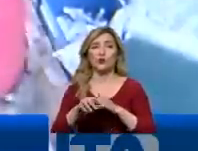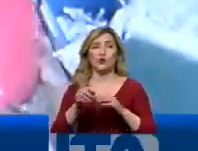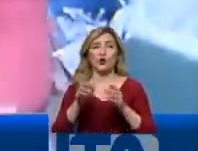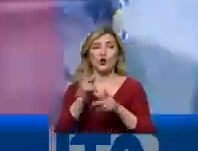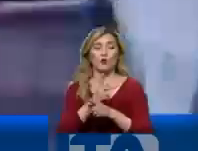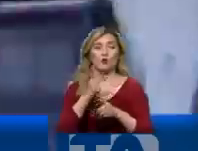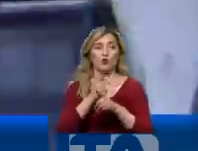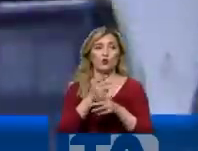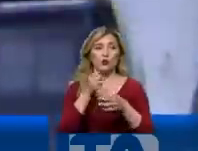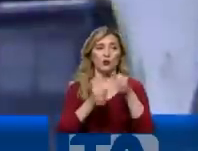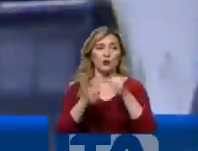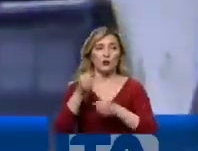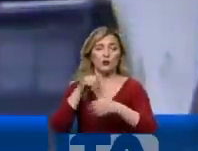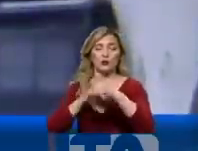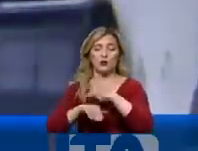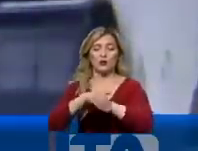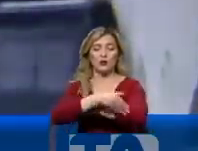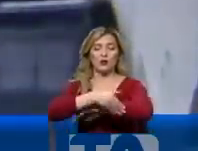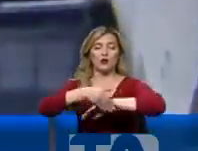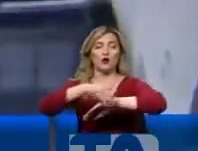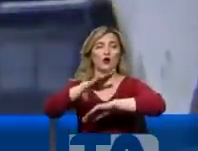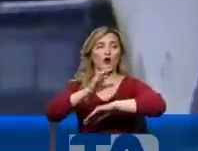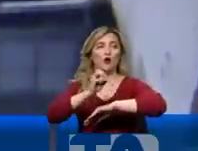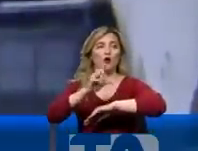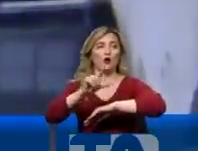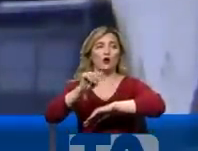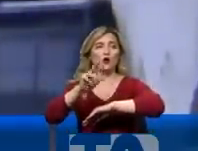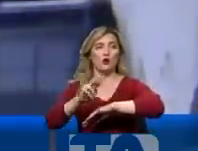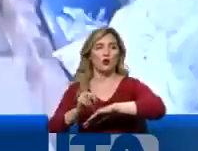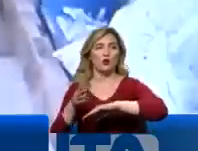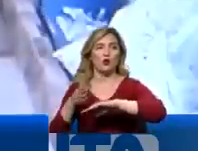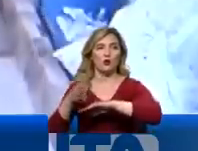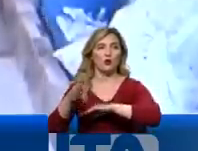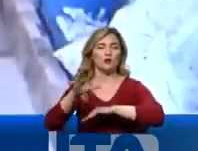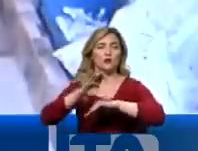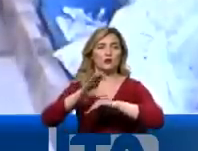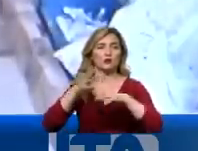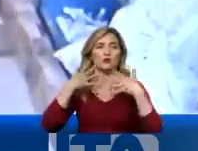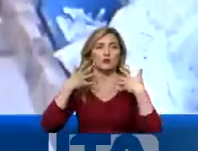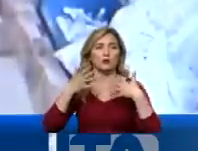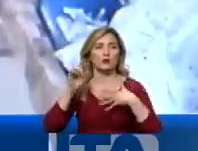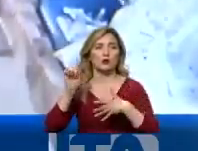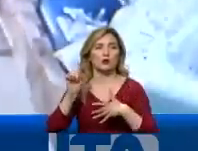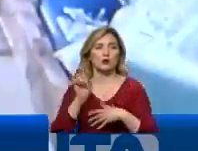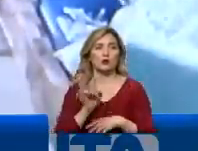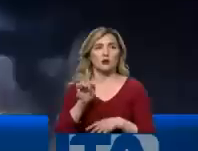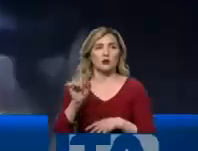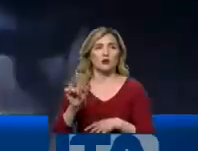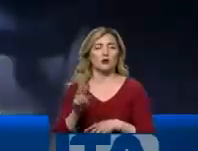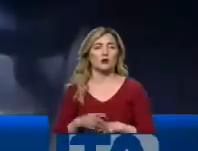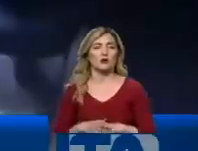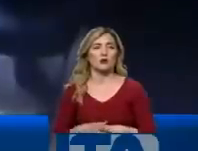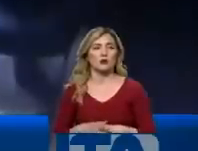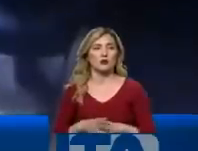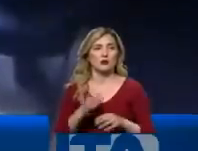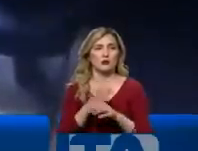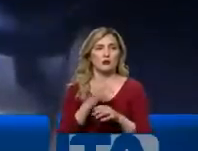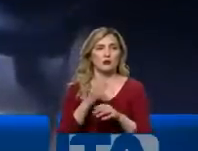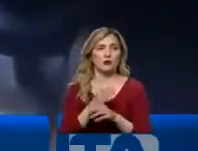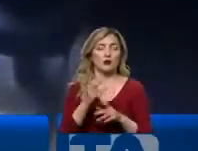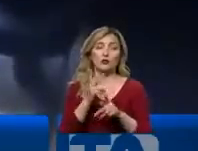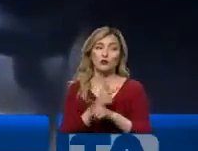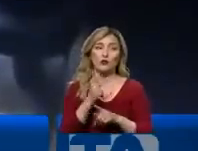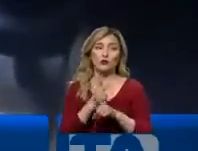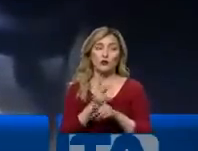de productos lácteos en las calles Colón y José Mascote, centro de Guayaquil, haciéndose pasar como clientes. Cotizaron varios productos y